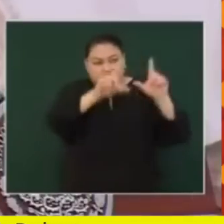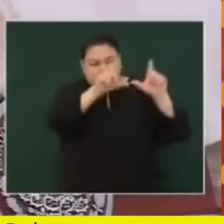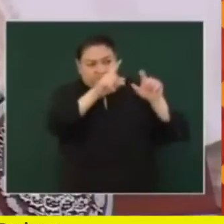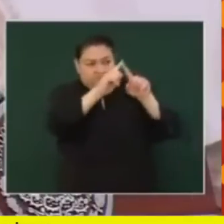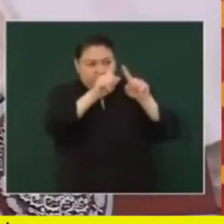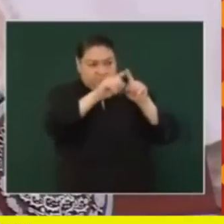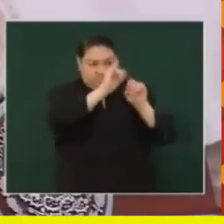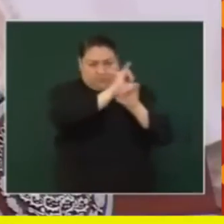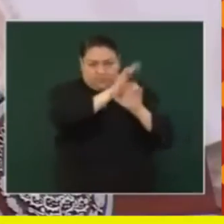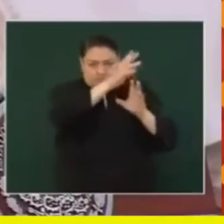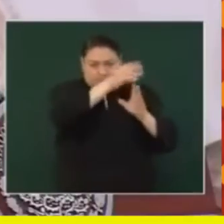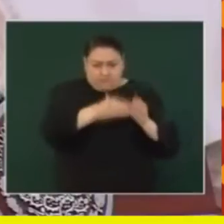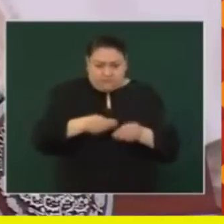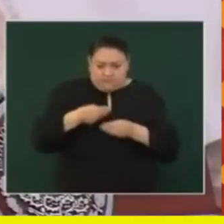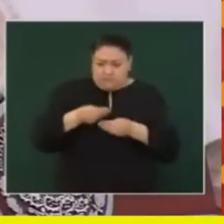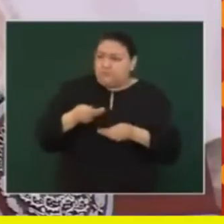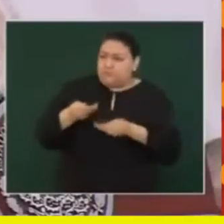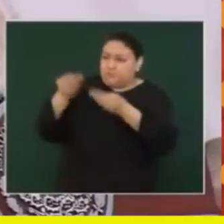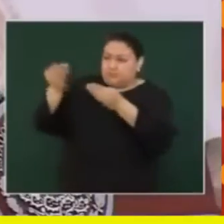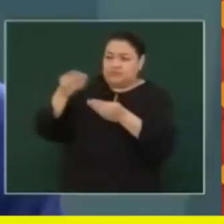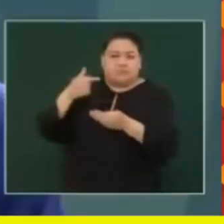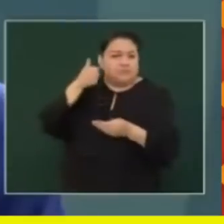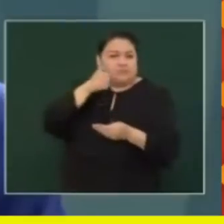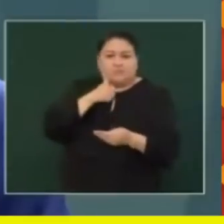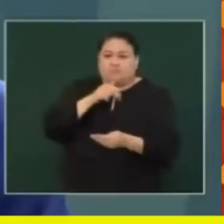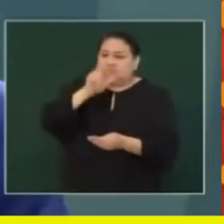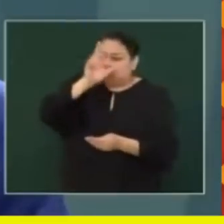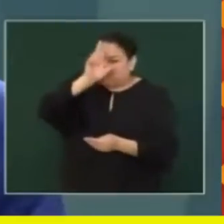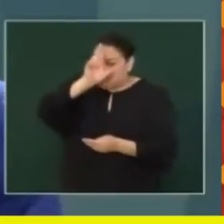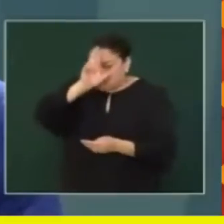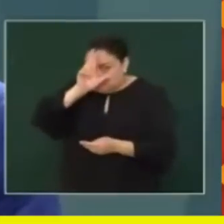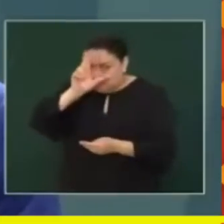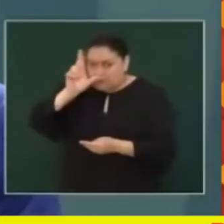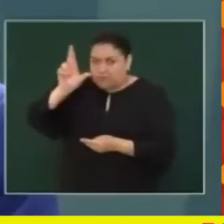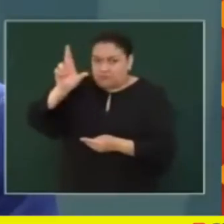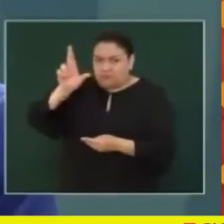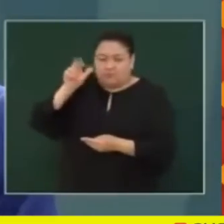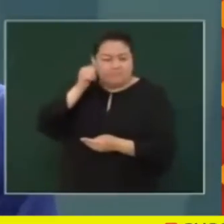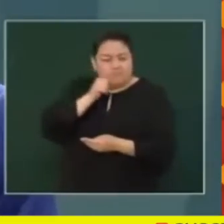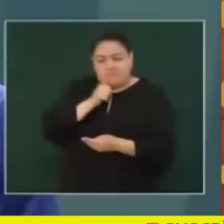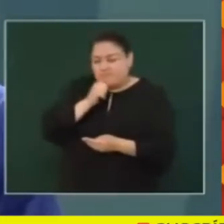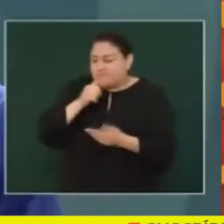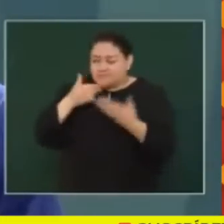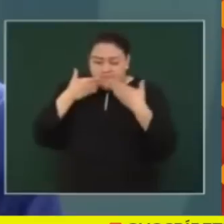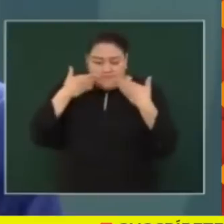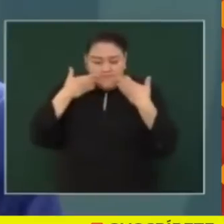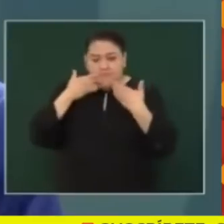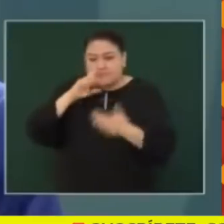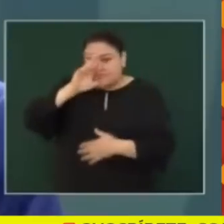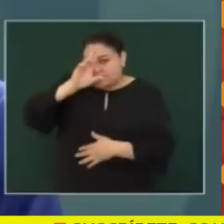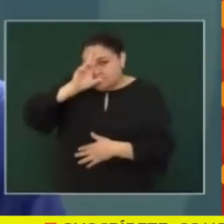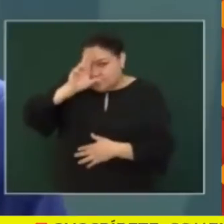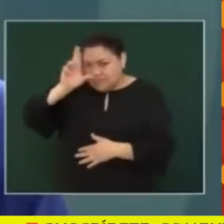información de manera muy respetuosa mucho mucho muy respetuosa